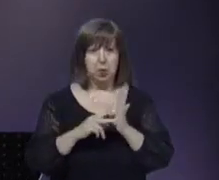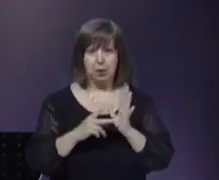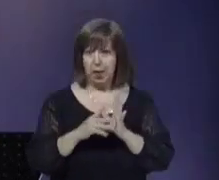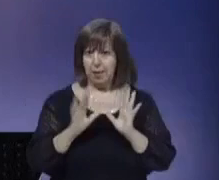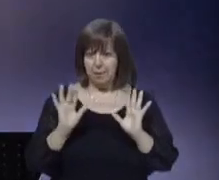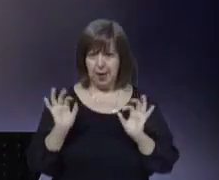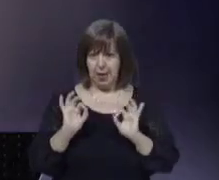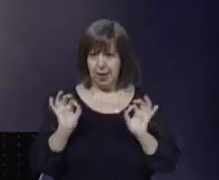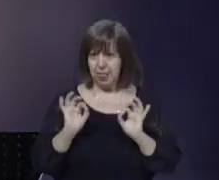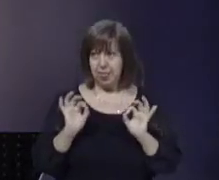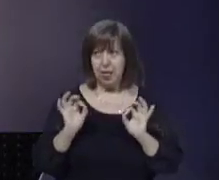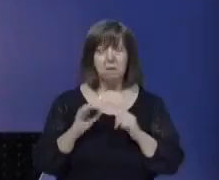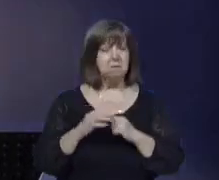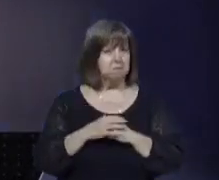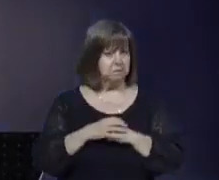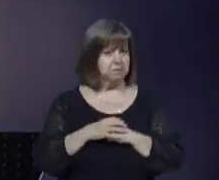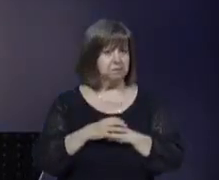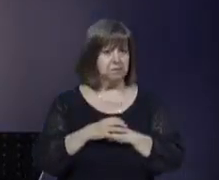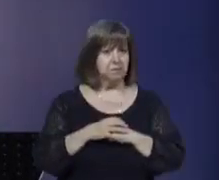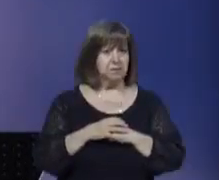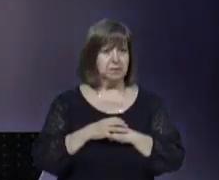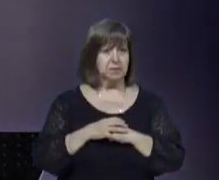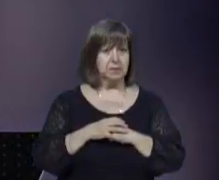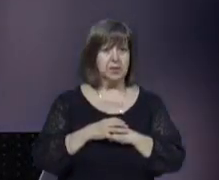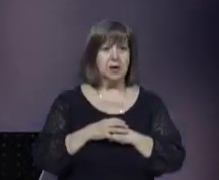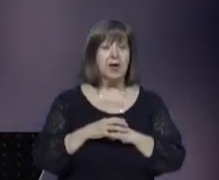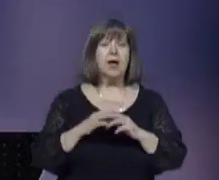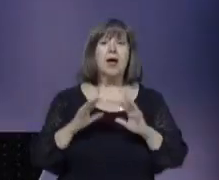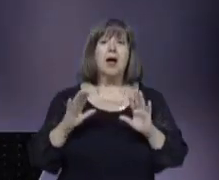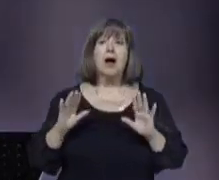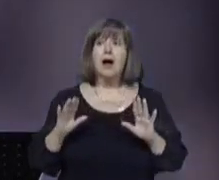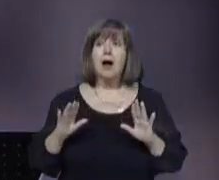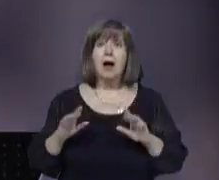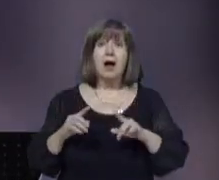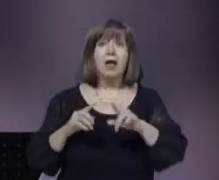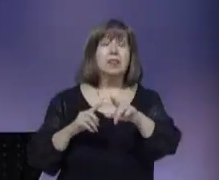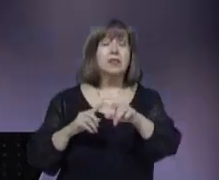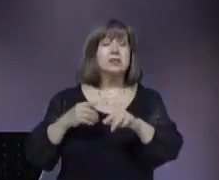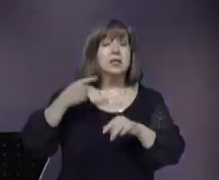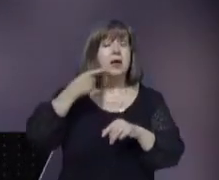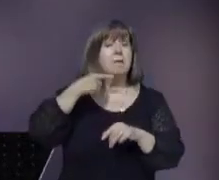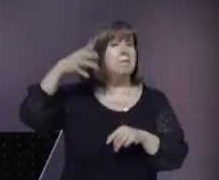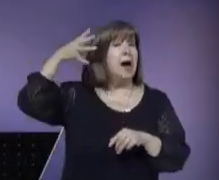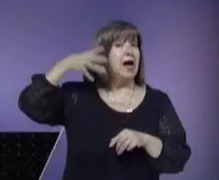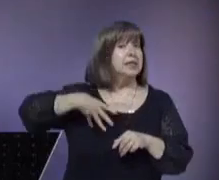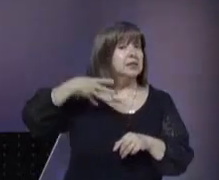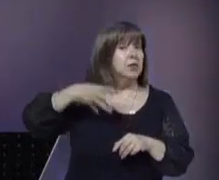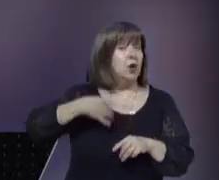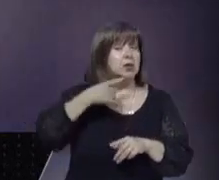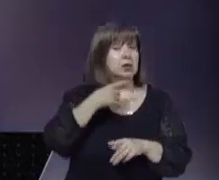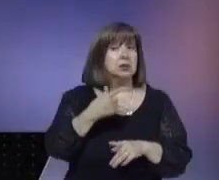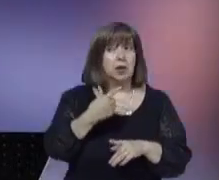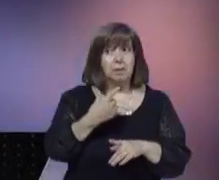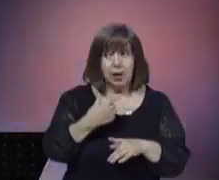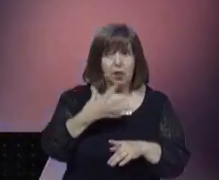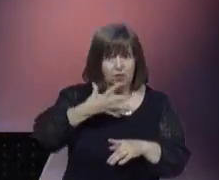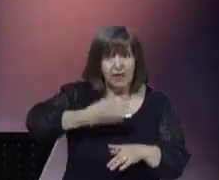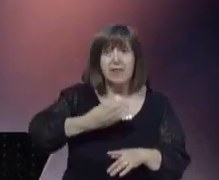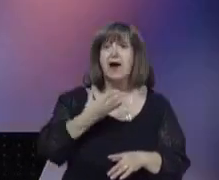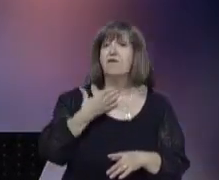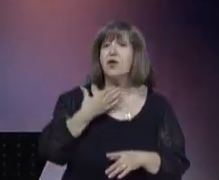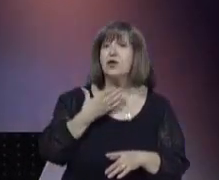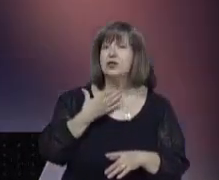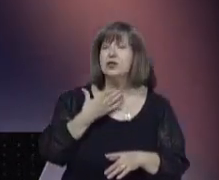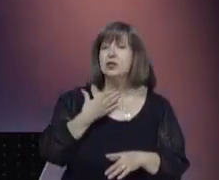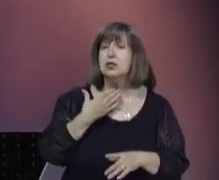que no. Ah, yo por creo ahí no que se no. Notó por eso. Yo, la desconfiada mucho, me dicen. Analicé mucho cómo va